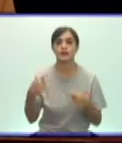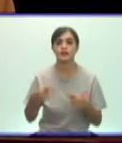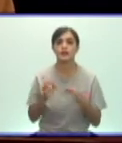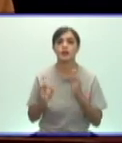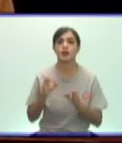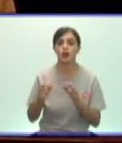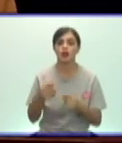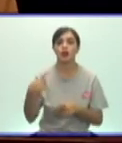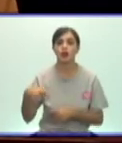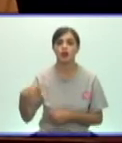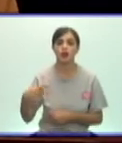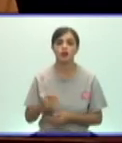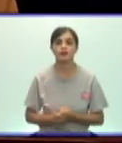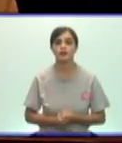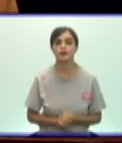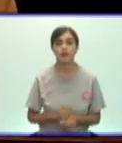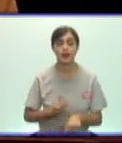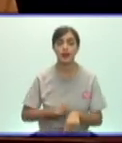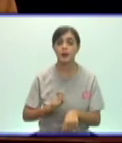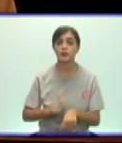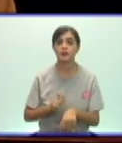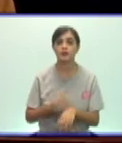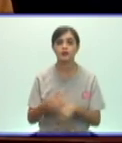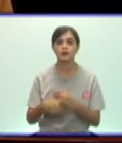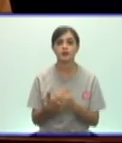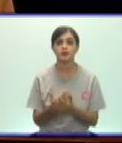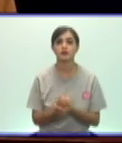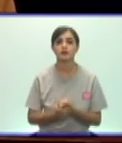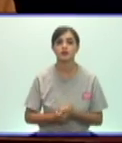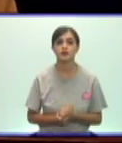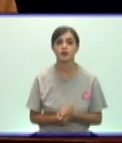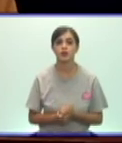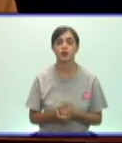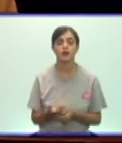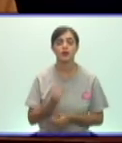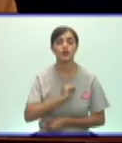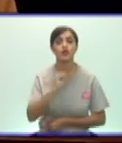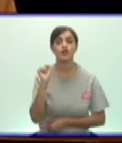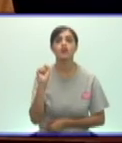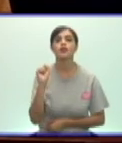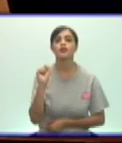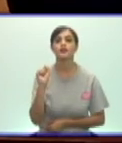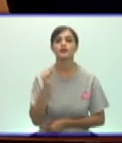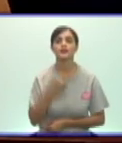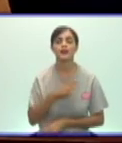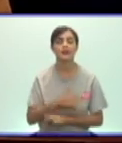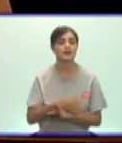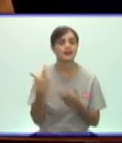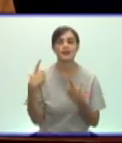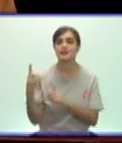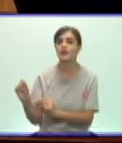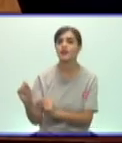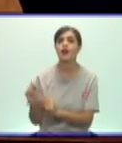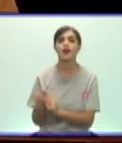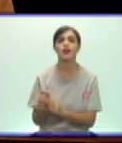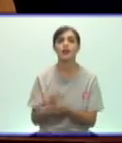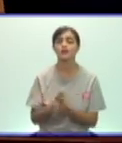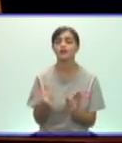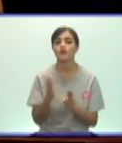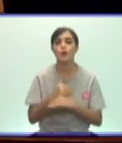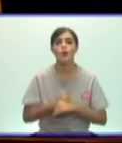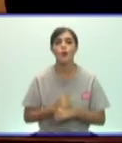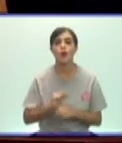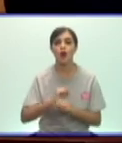premisas imprescindibles para poder un poco que ir venciendo esta epidemia que hoy afecta a la humanidad y que Cuba